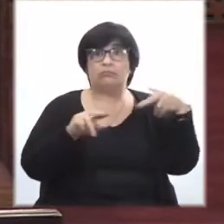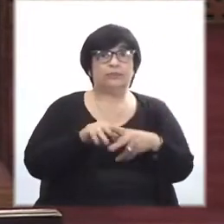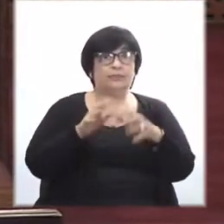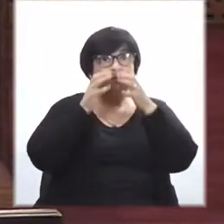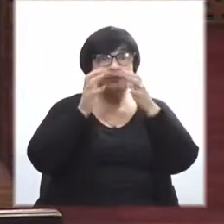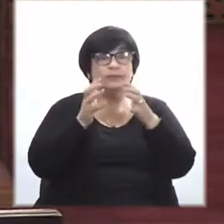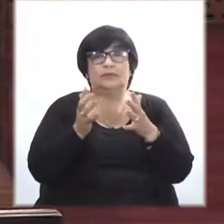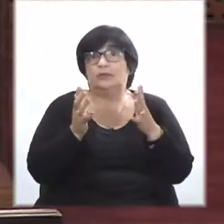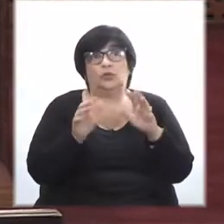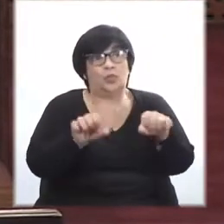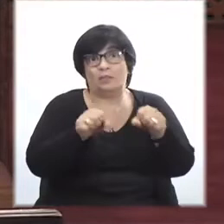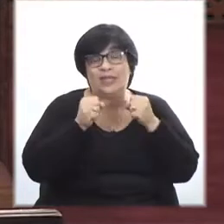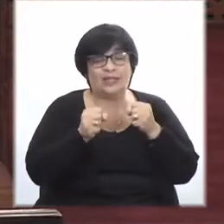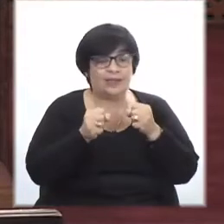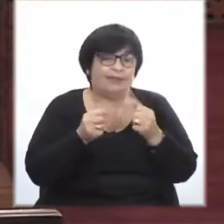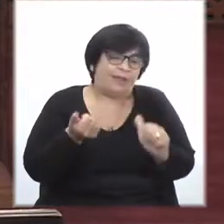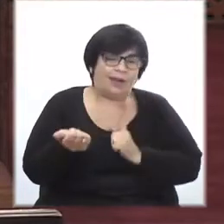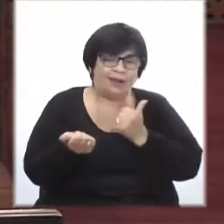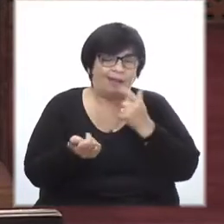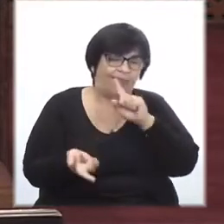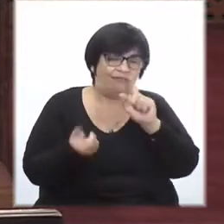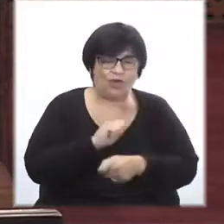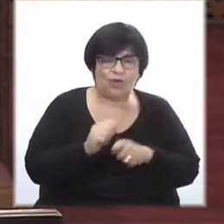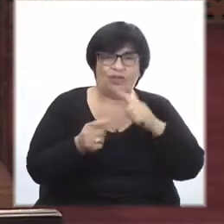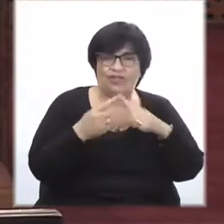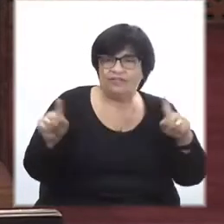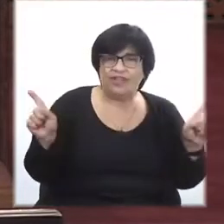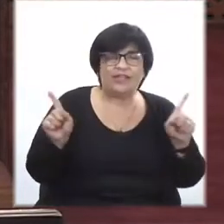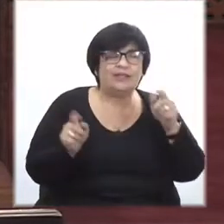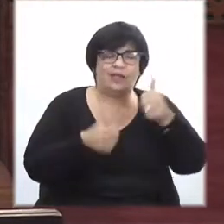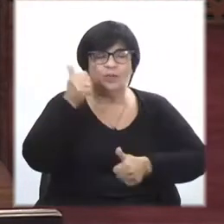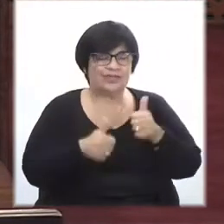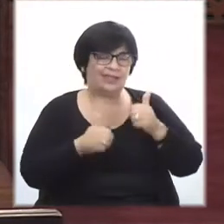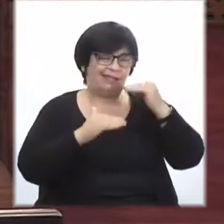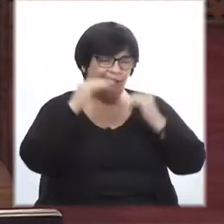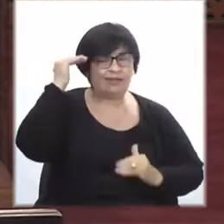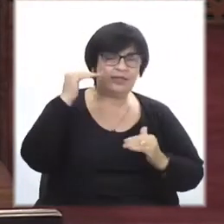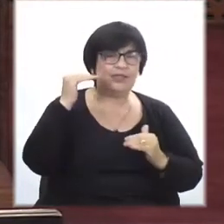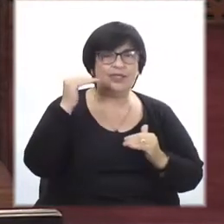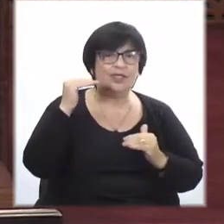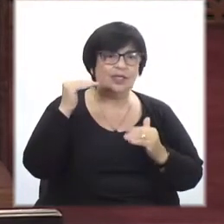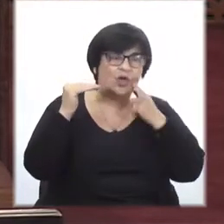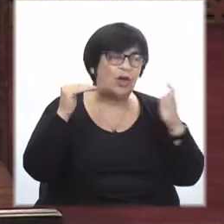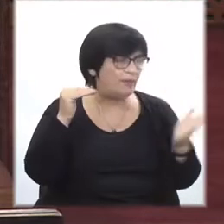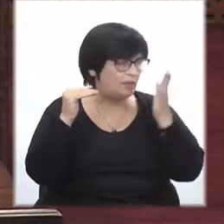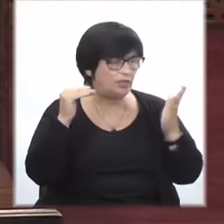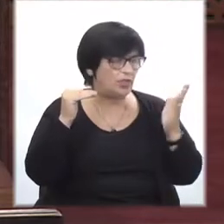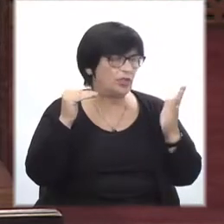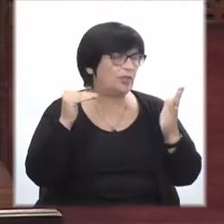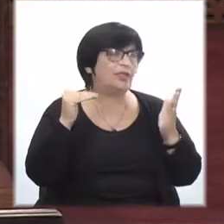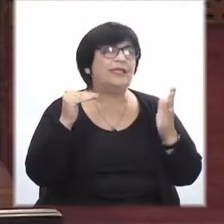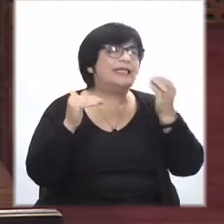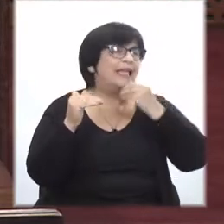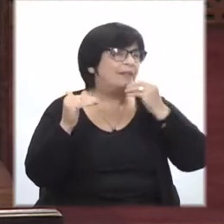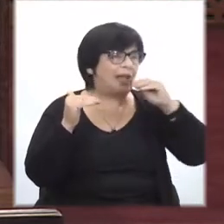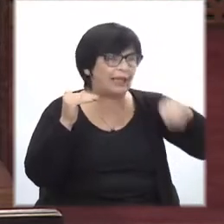estimuló para aprovechar otras tierras y no generar una competencia desigual por dicho recurso con la producción de alimentos. Según el anuario